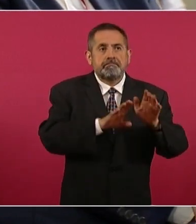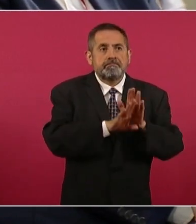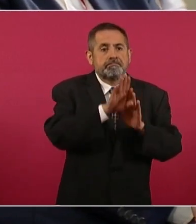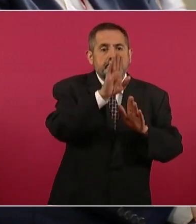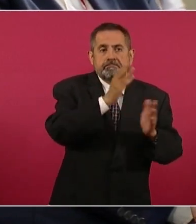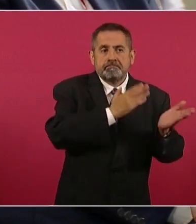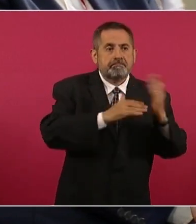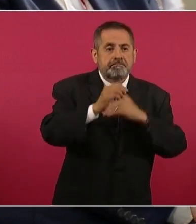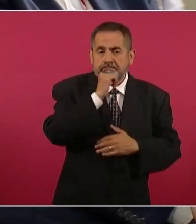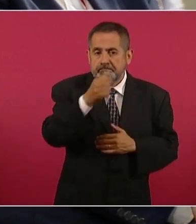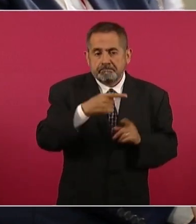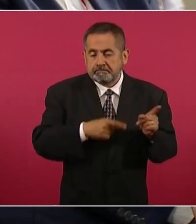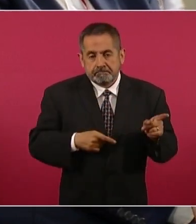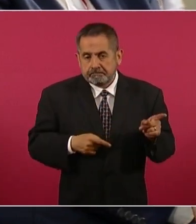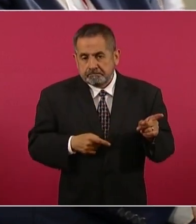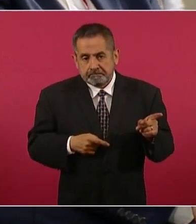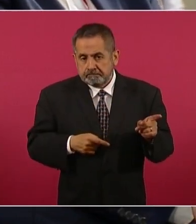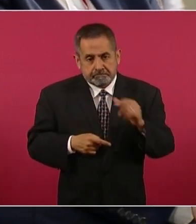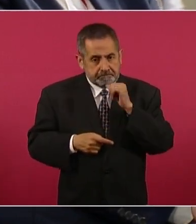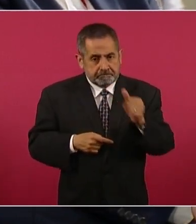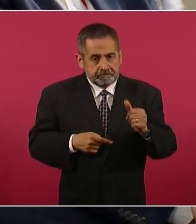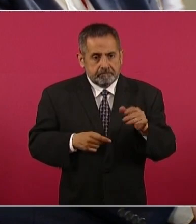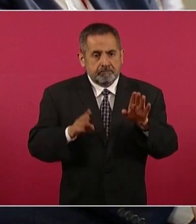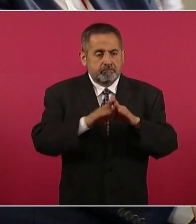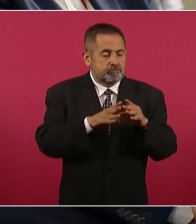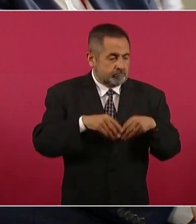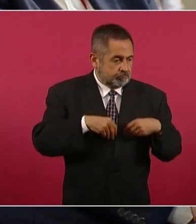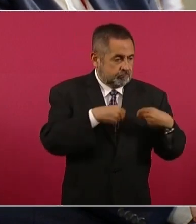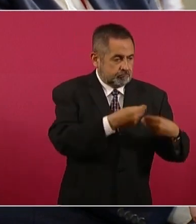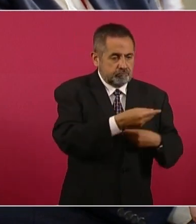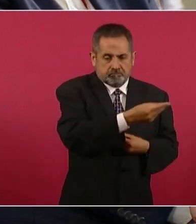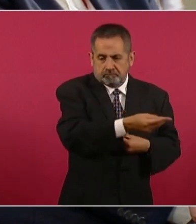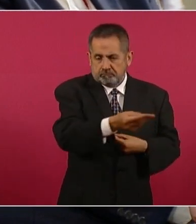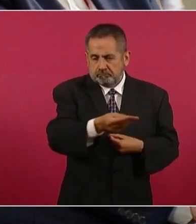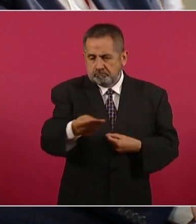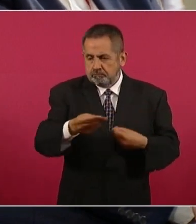Hay una, en la cadena de suministros,